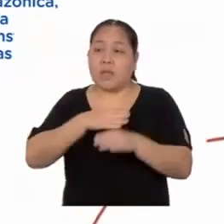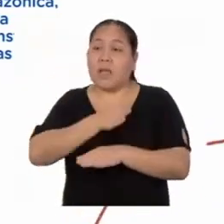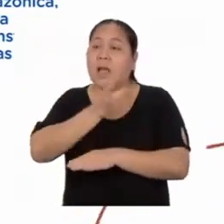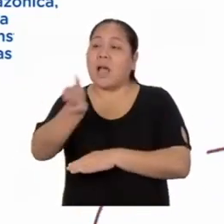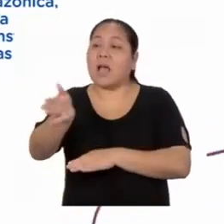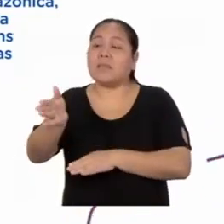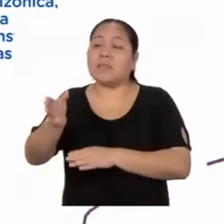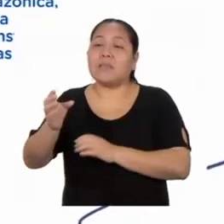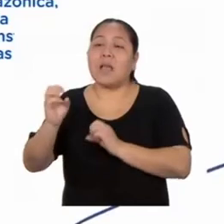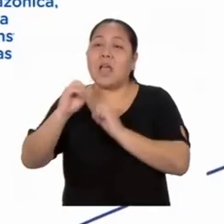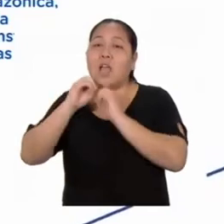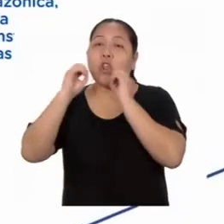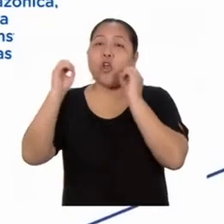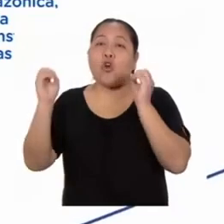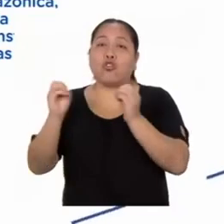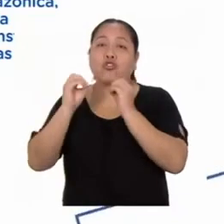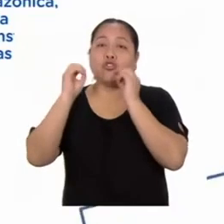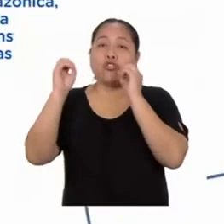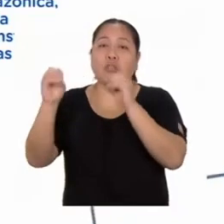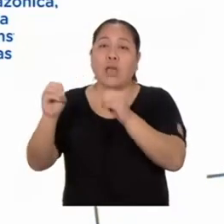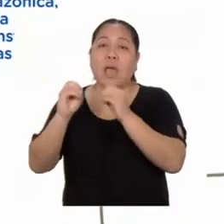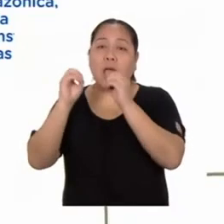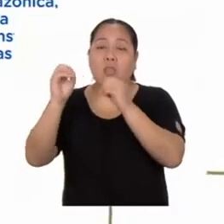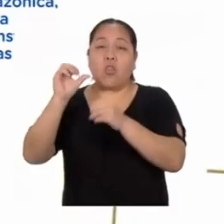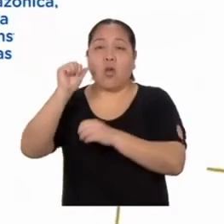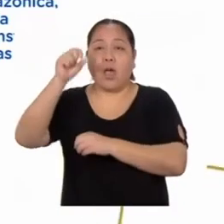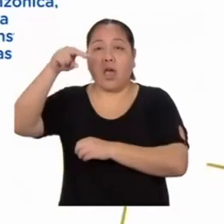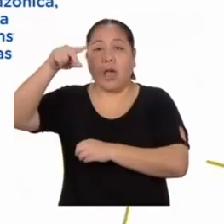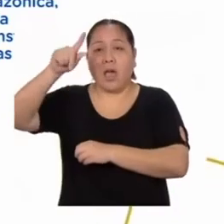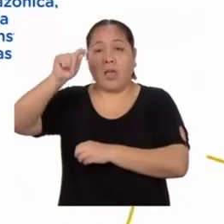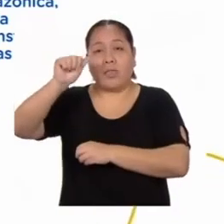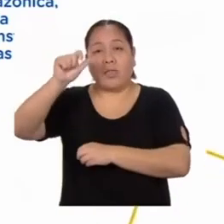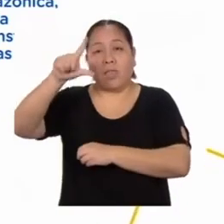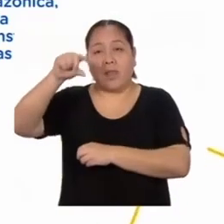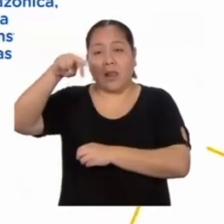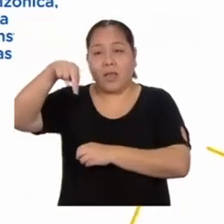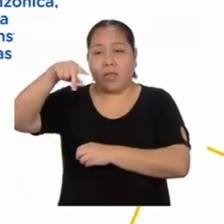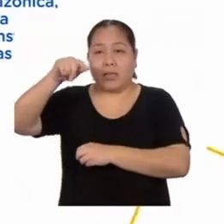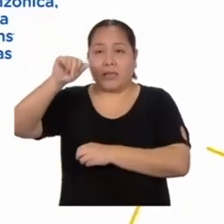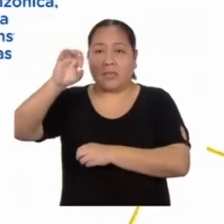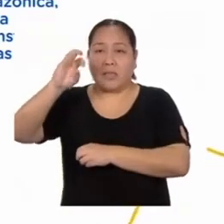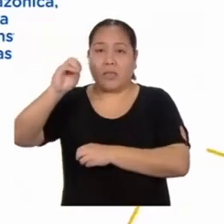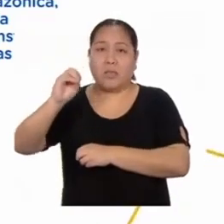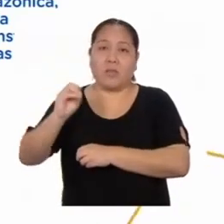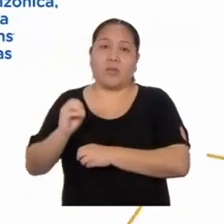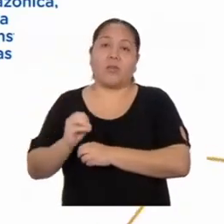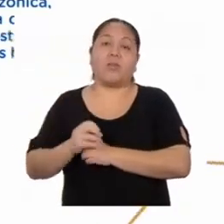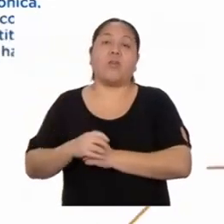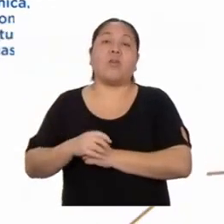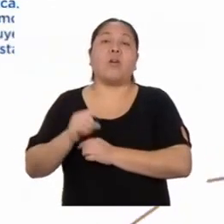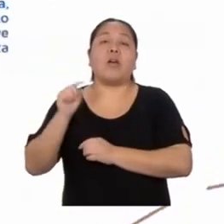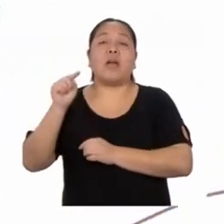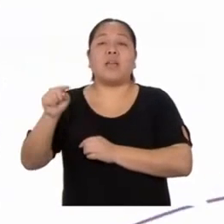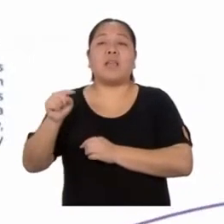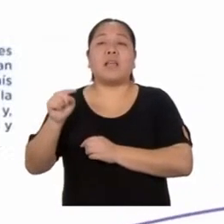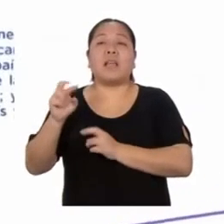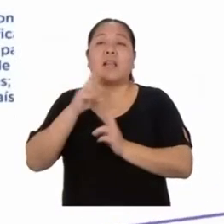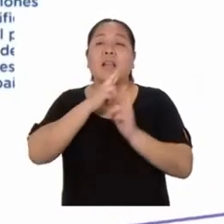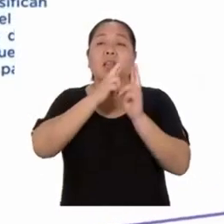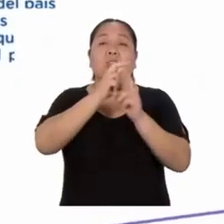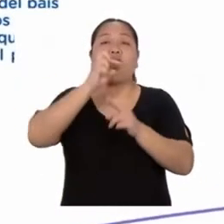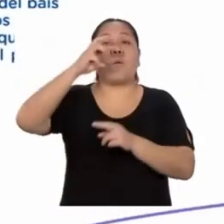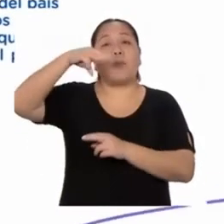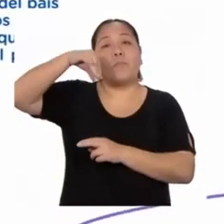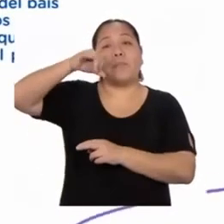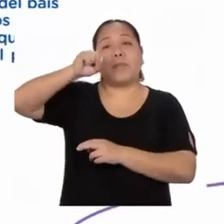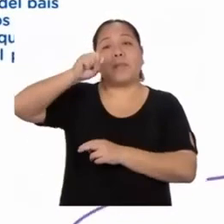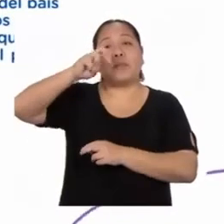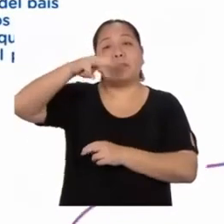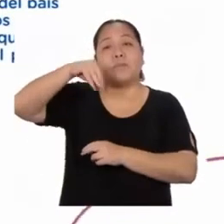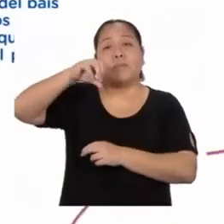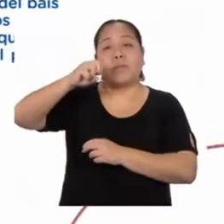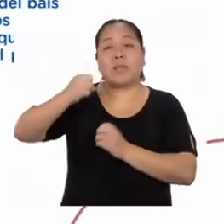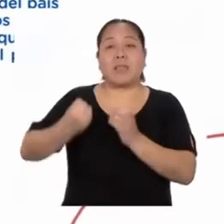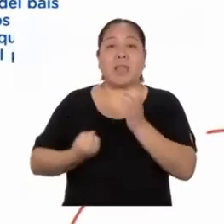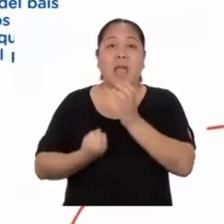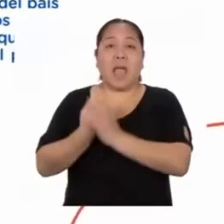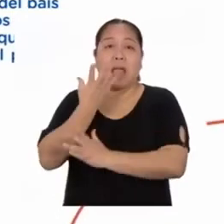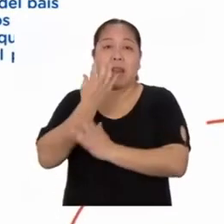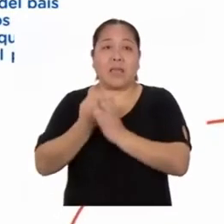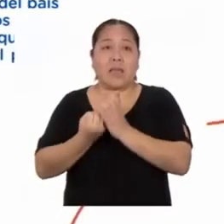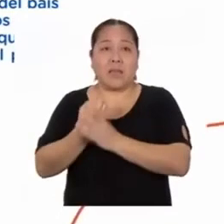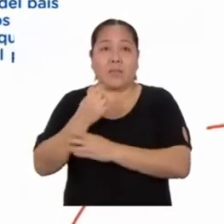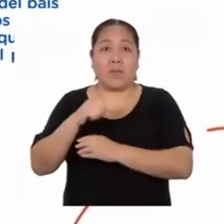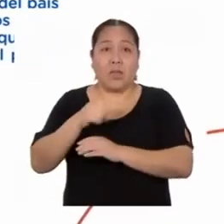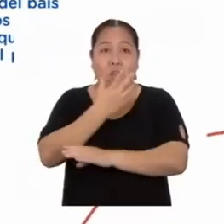Atlántico, desde su punto más lejano en el río Mismi, en Arequipa. Los bosques en el Perú constituyen